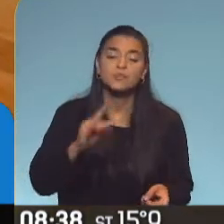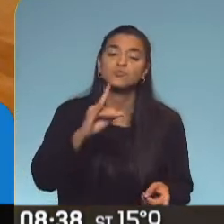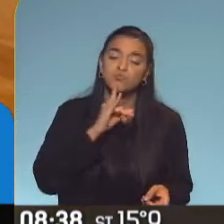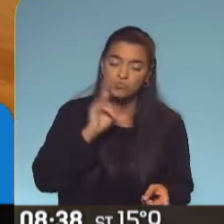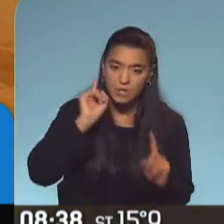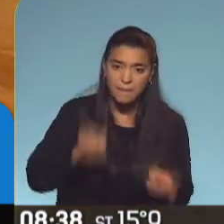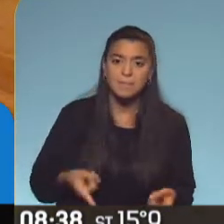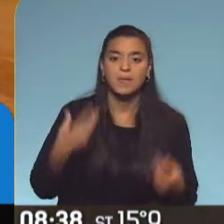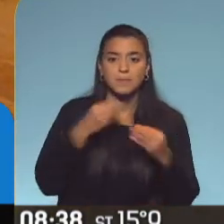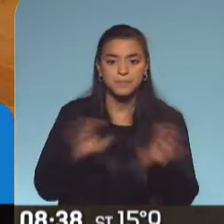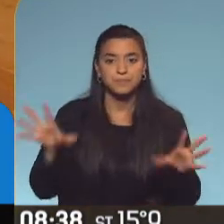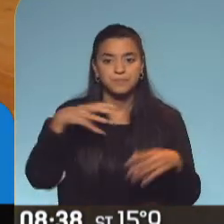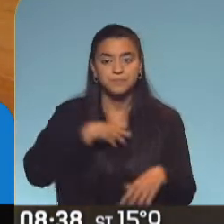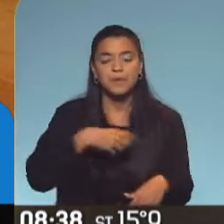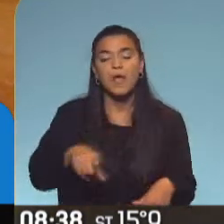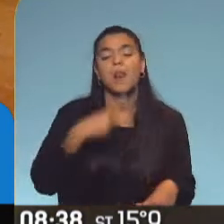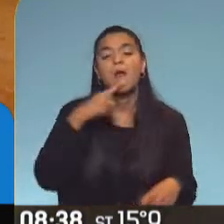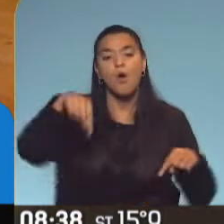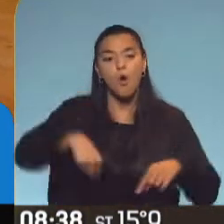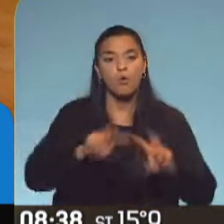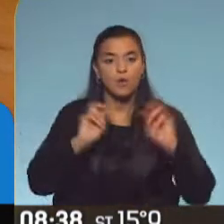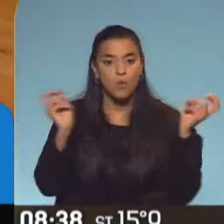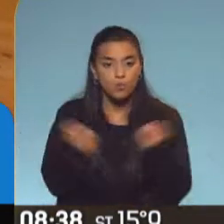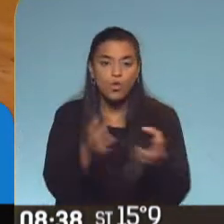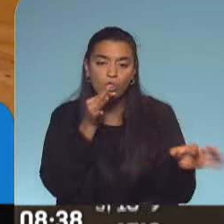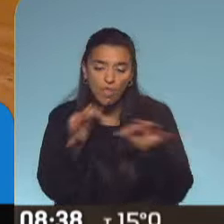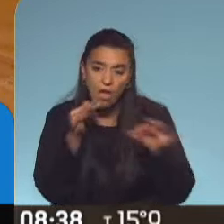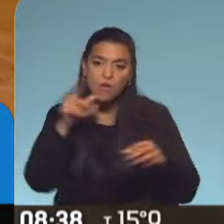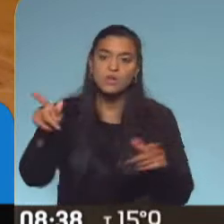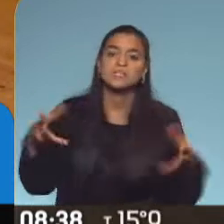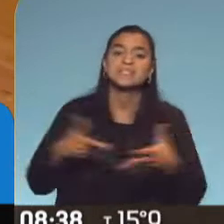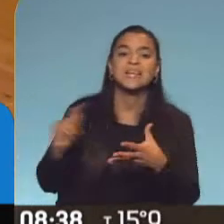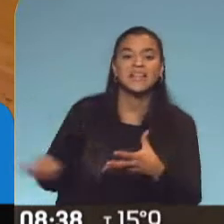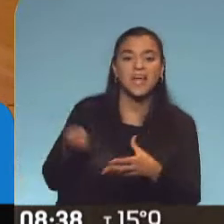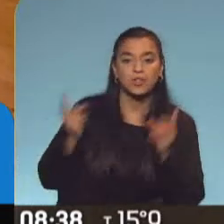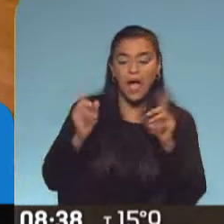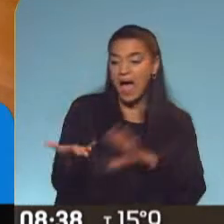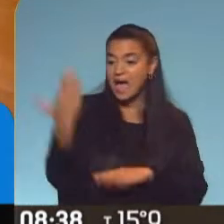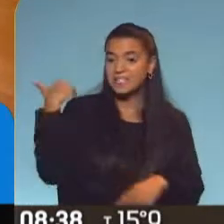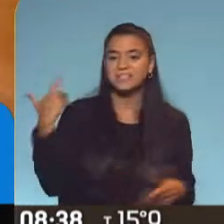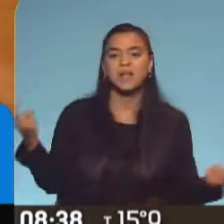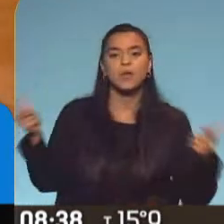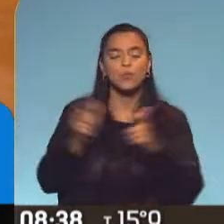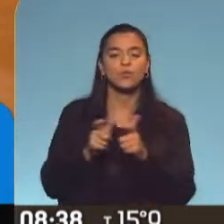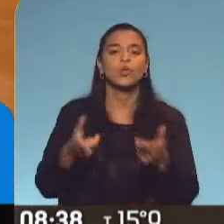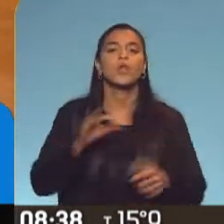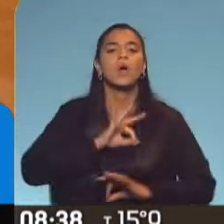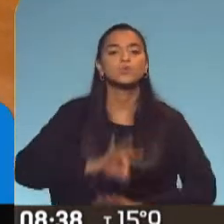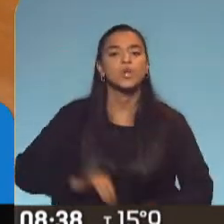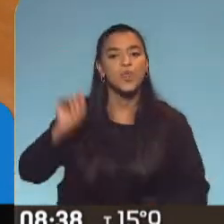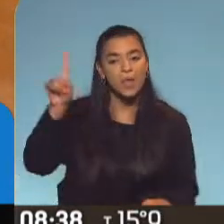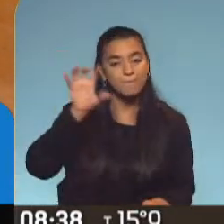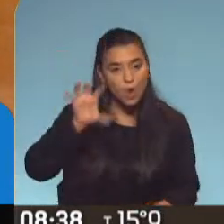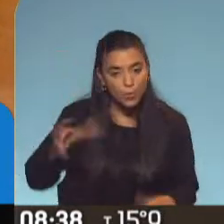las clases. Hoy justo hay una reunión de mesa de diálogo entre los sindicatos docentes. Ayer hubo reunión con los auxiliares docentes de la